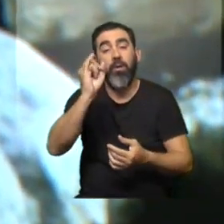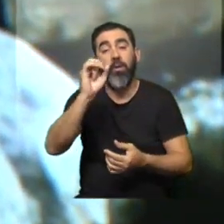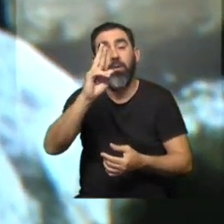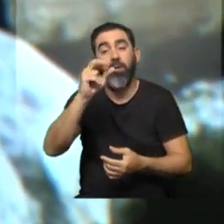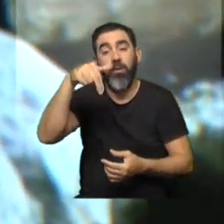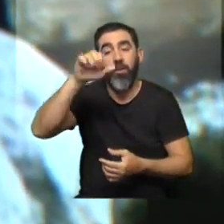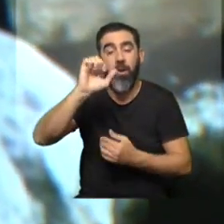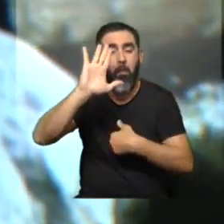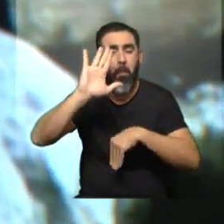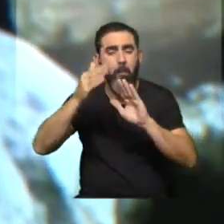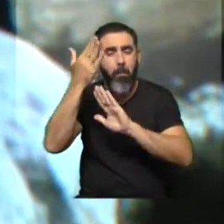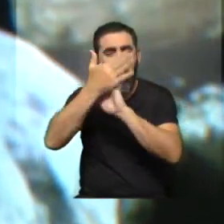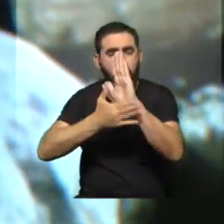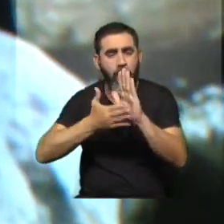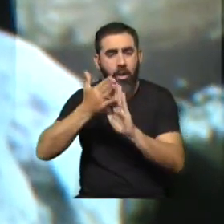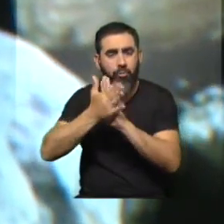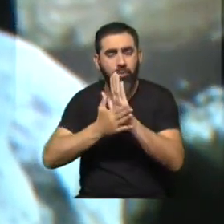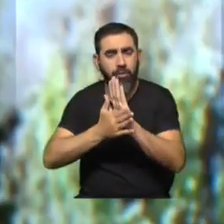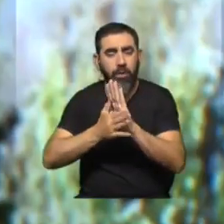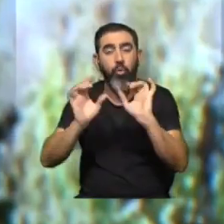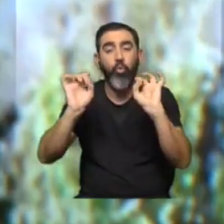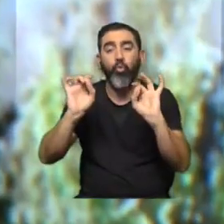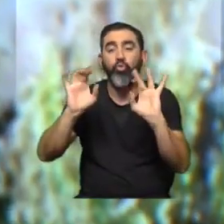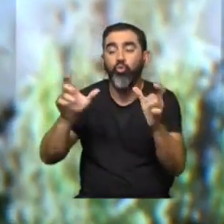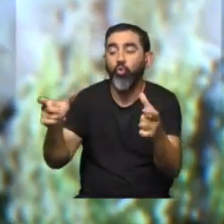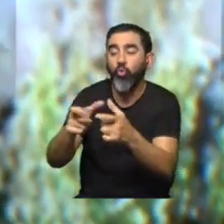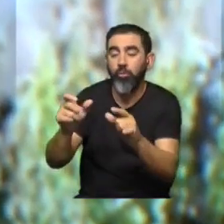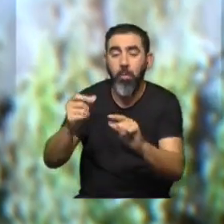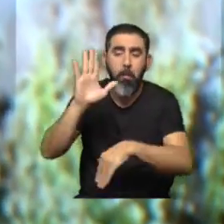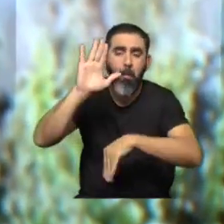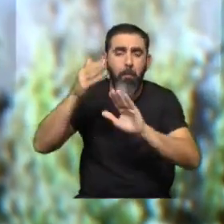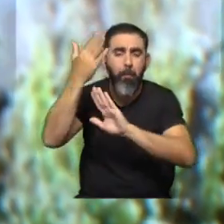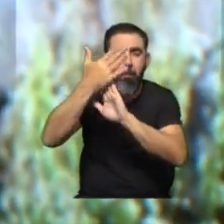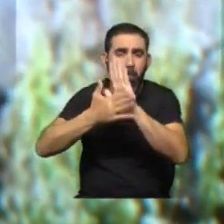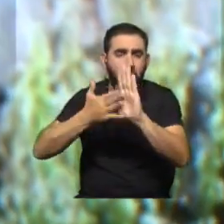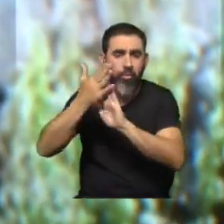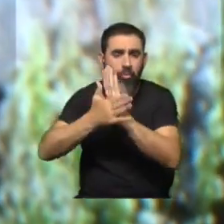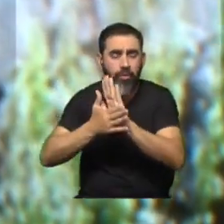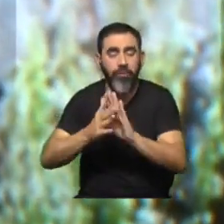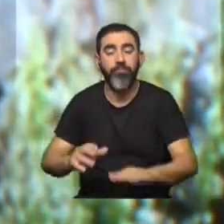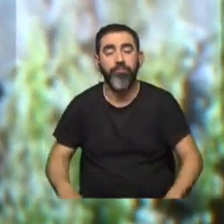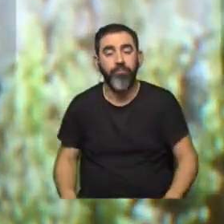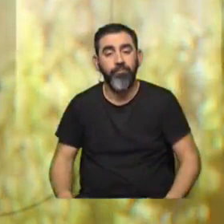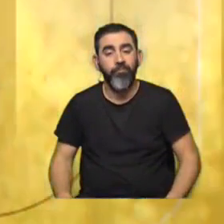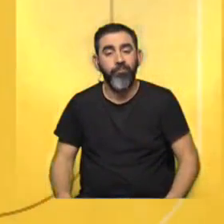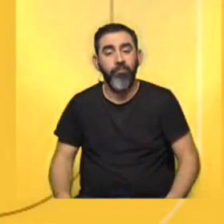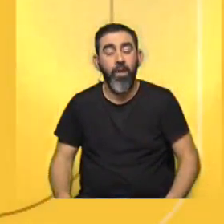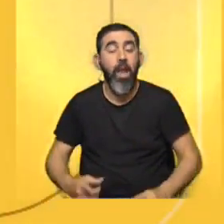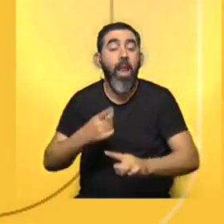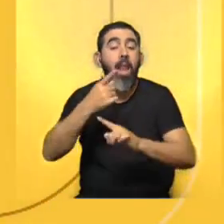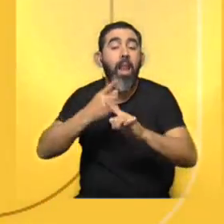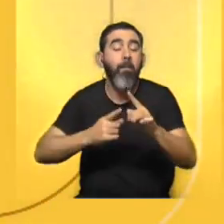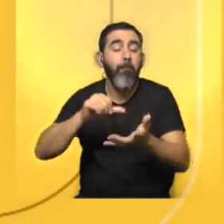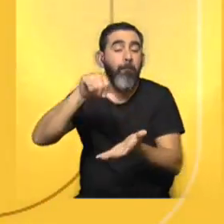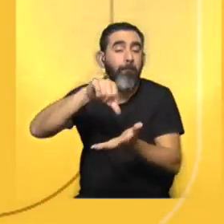del territorio uruguayo. No son de una región o de un área, sino que están, por lo menos según el mapa de lo que hay relevado, en más de la mitad del territorio. Sí,